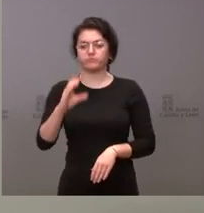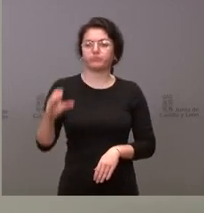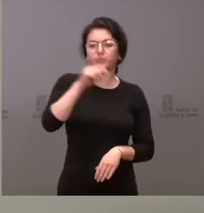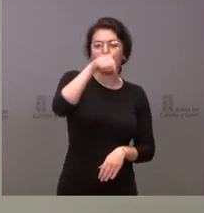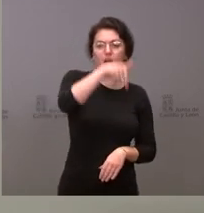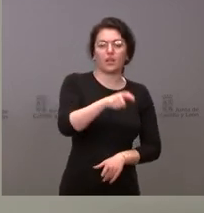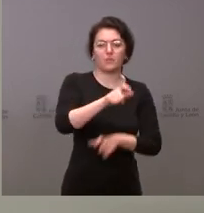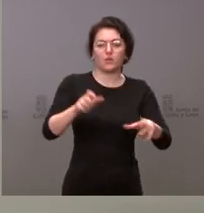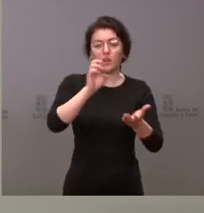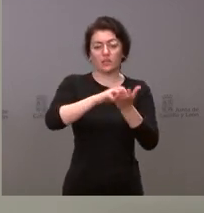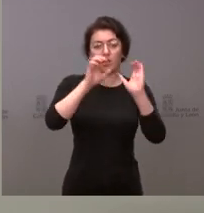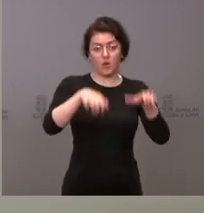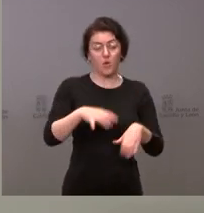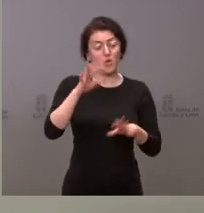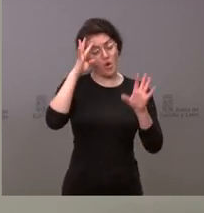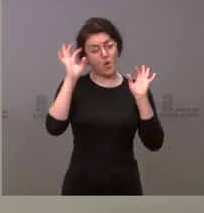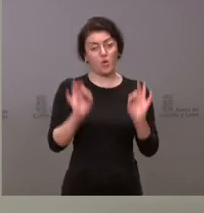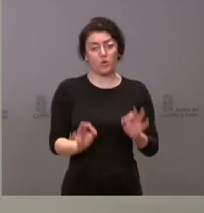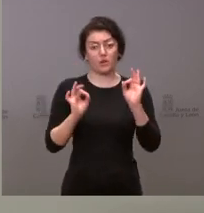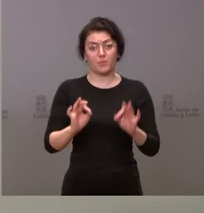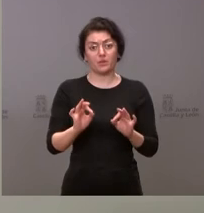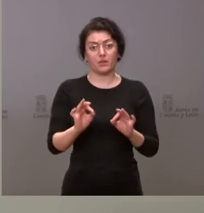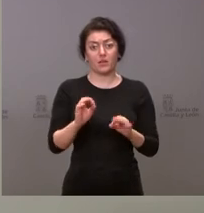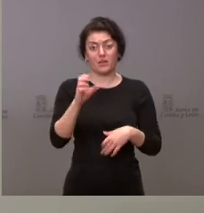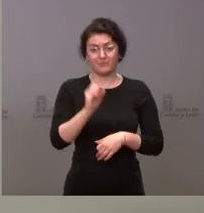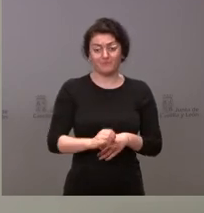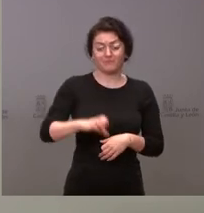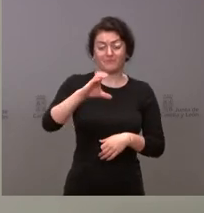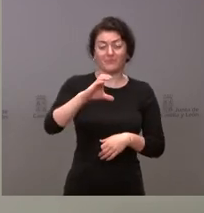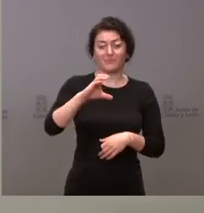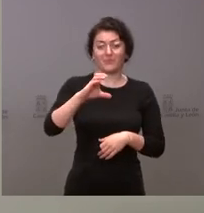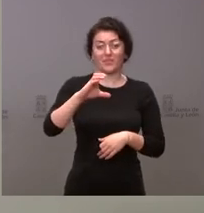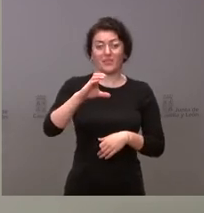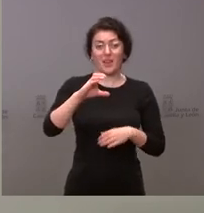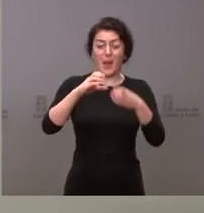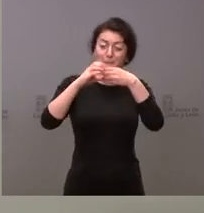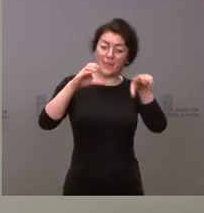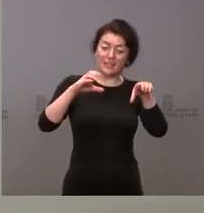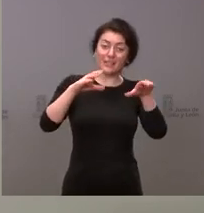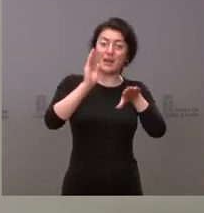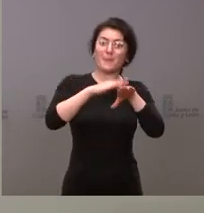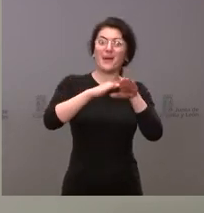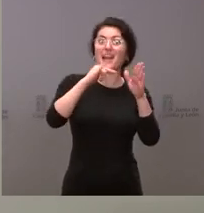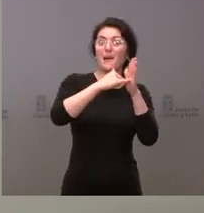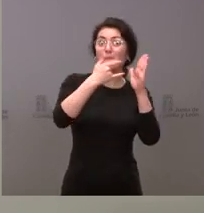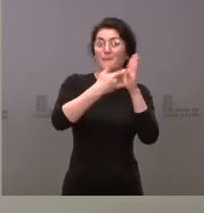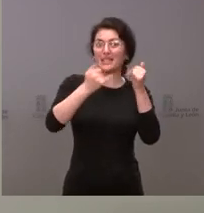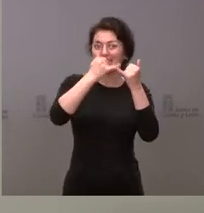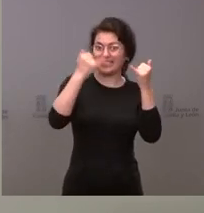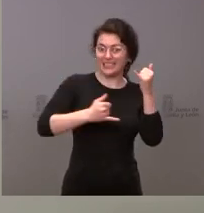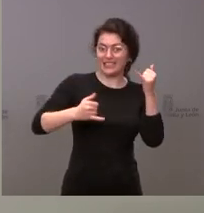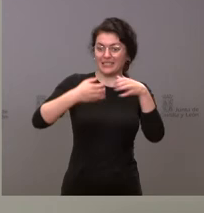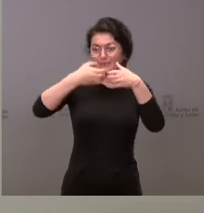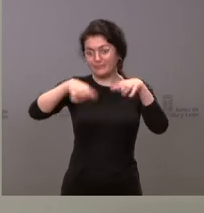una parte muy relevante de estos fondos pues financiará en este próximo plan y otra parte posibilidades tirando lo largo del ejercicio para estas